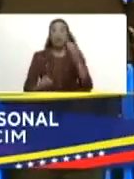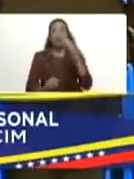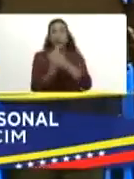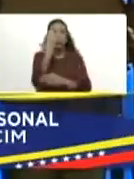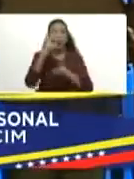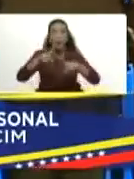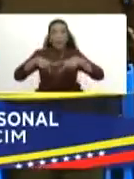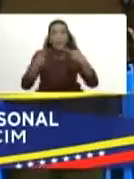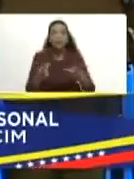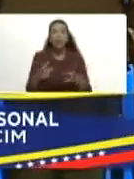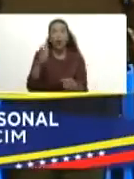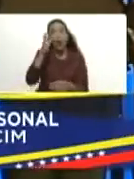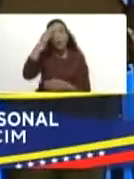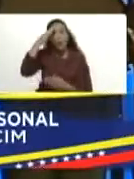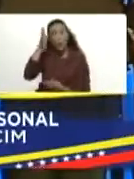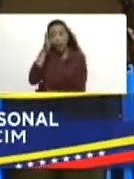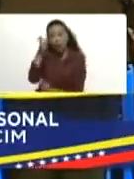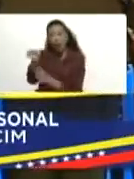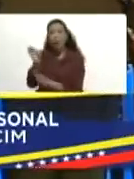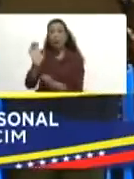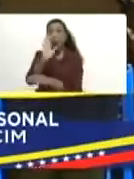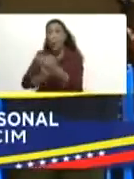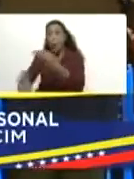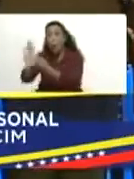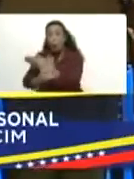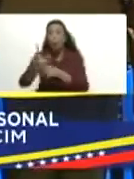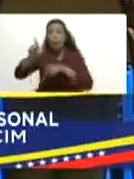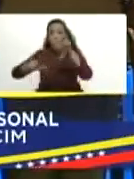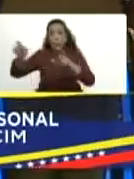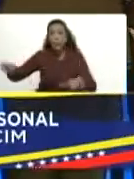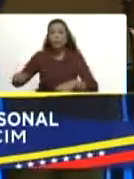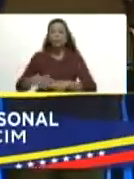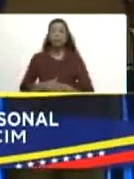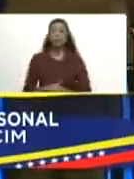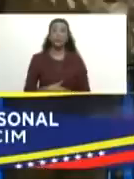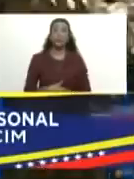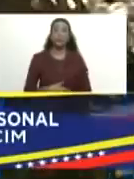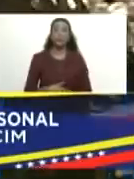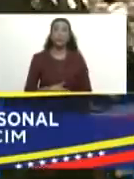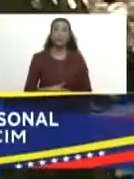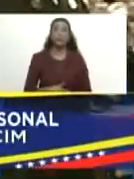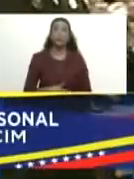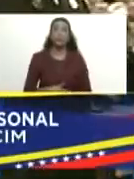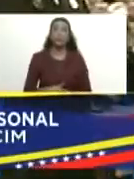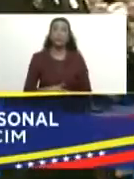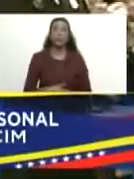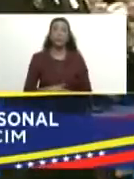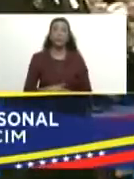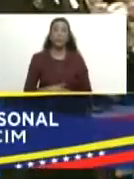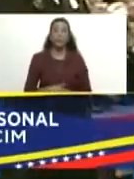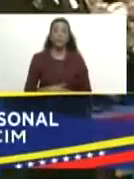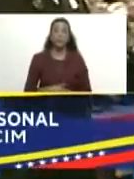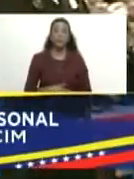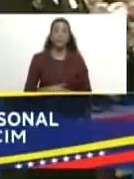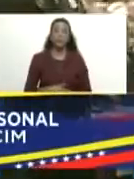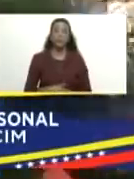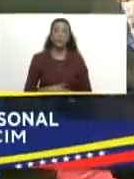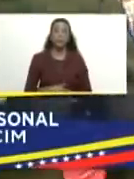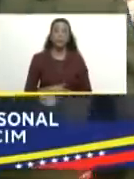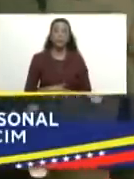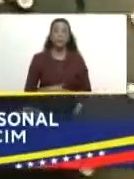del pueblo, para el pueblo Chávez, con el pueblo. Mi comandante y jefe, permiso para retirarme. A la